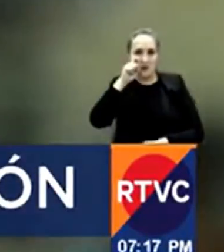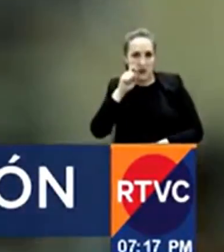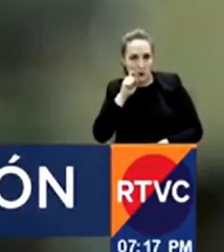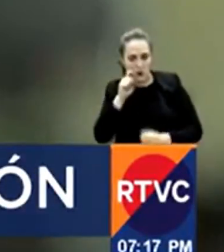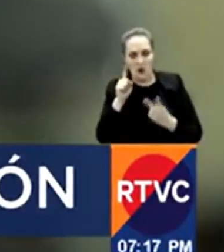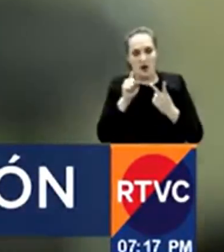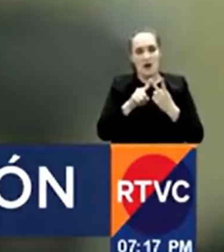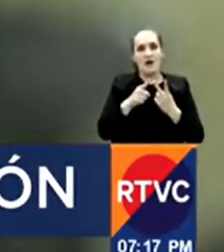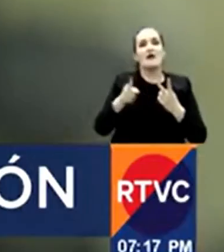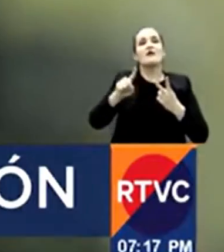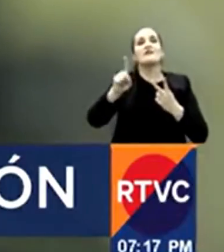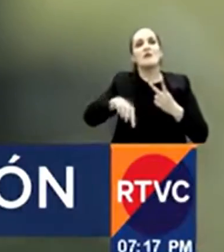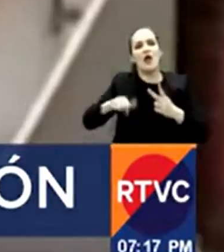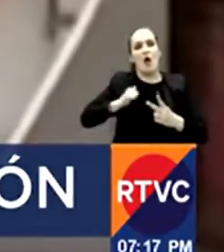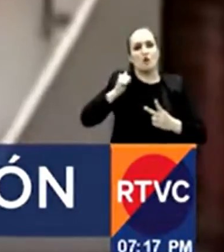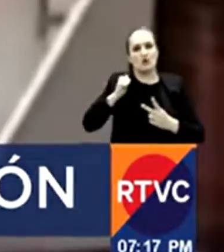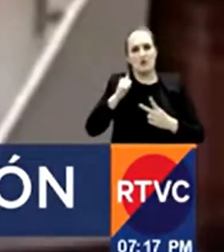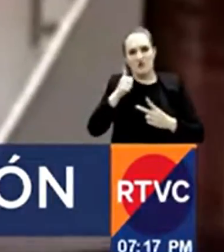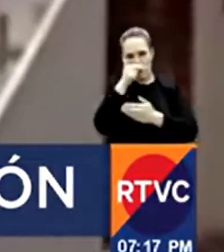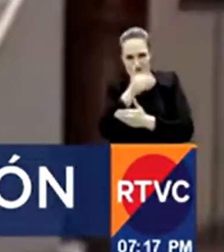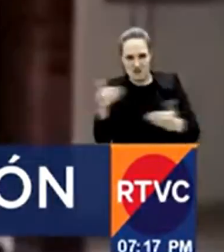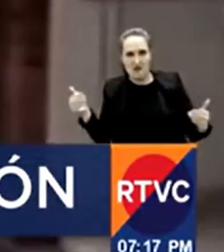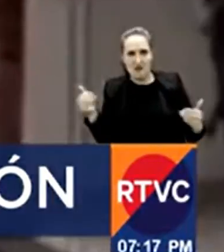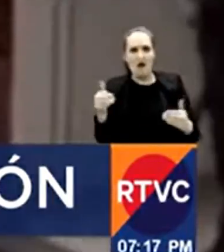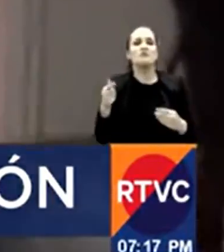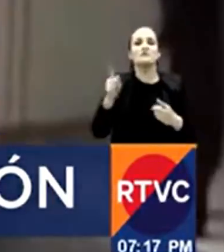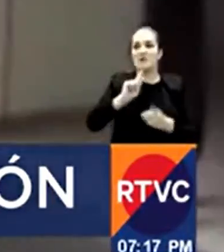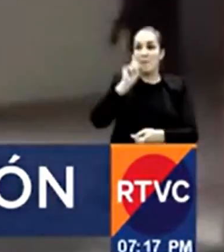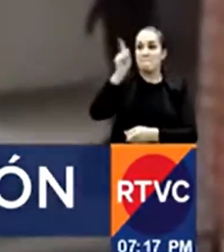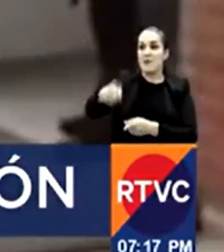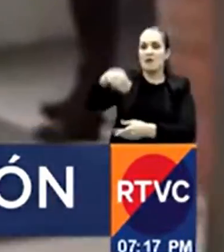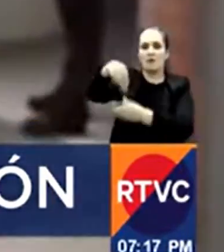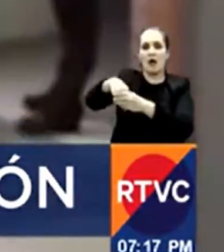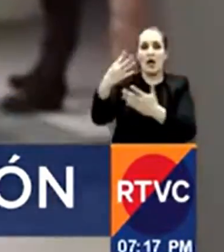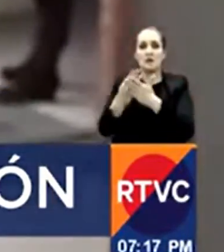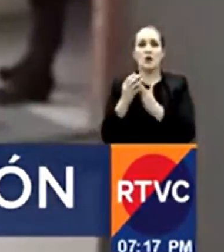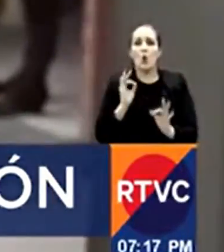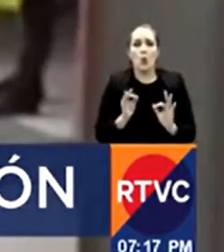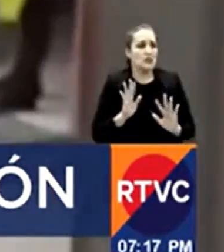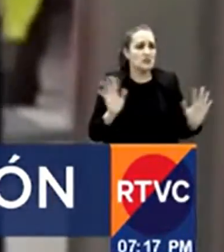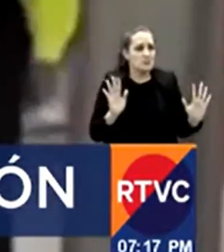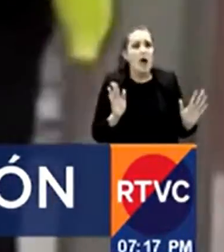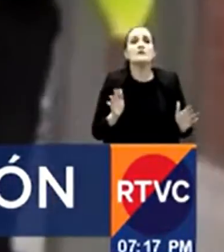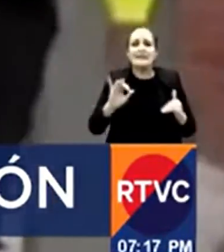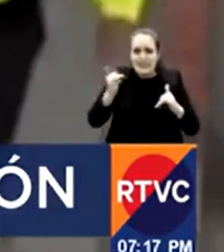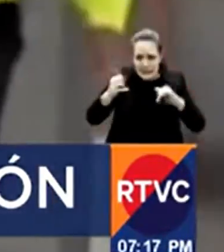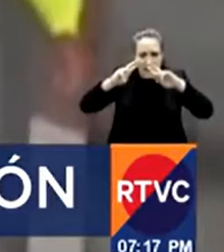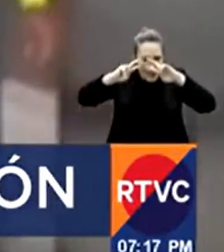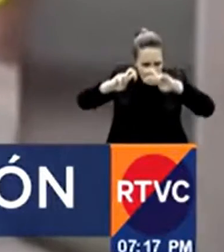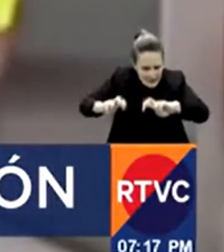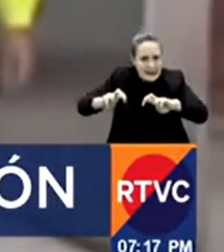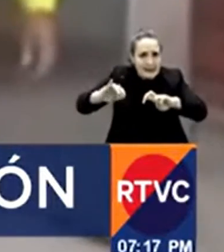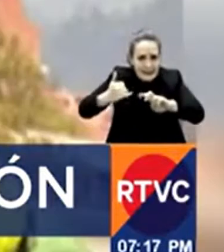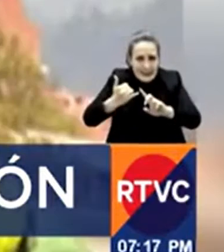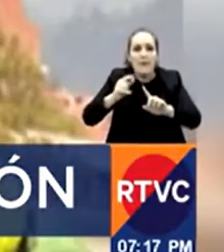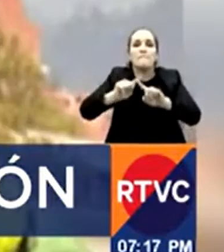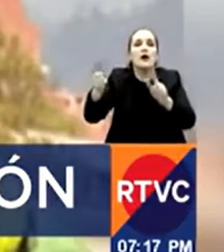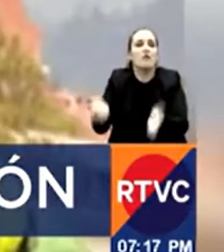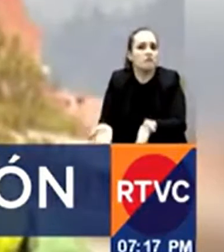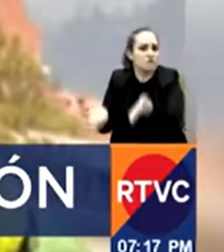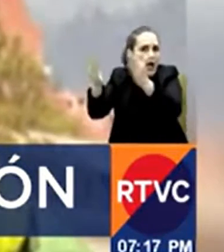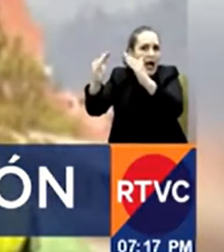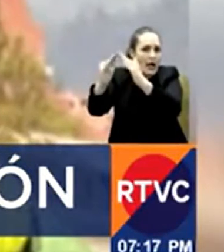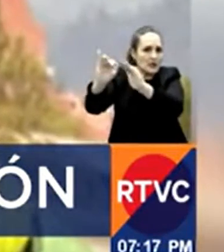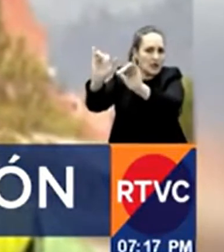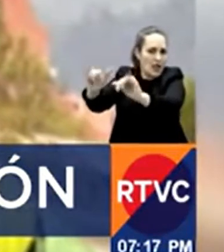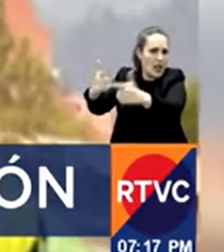sexual con incapaz de resistir y pidió que fuera enviado a la cárcel, pero el juzgado negó la solicitud y ahora Zambrano se defenderá en libertad